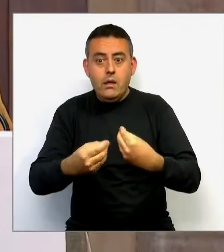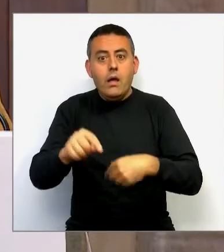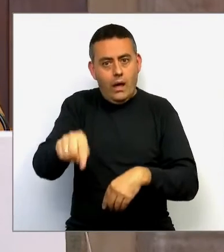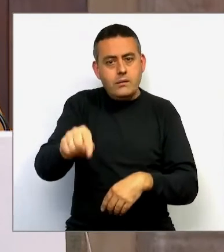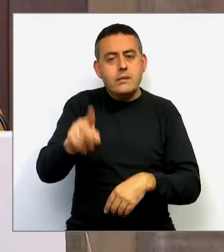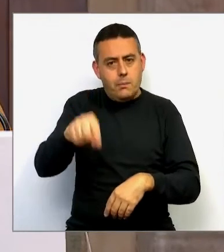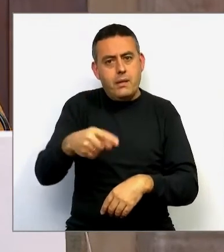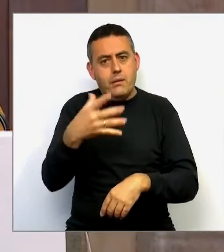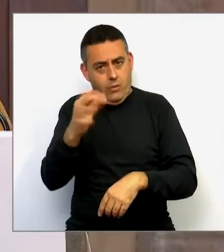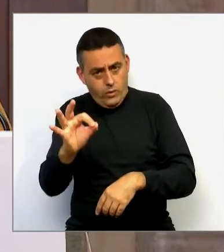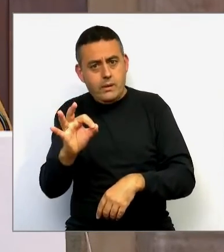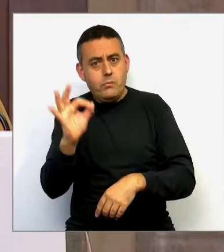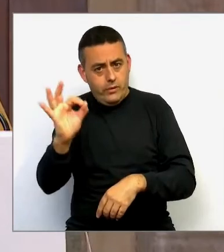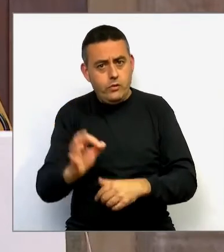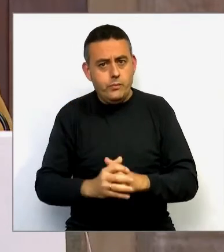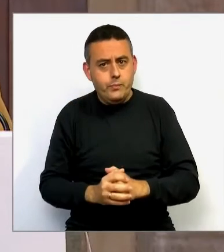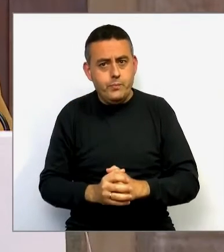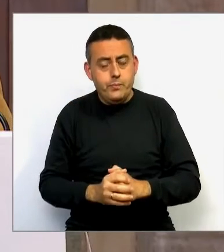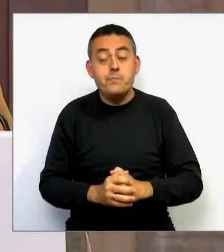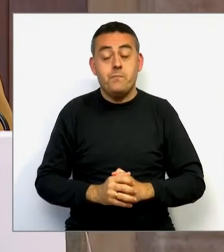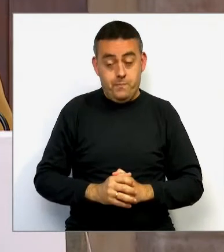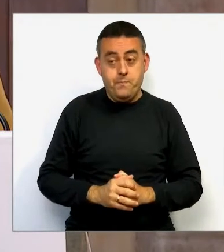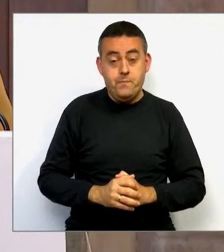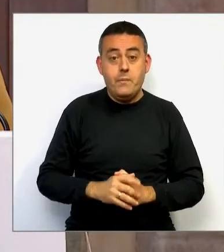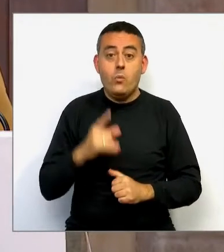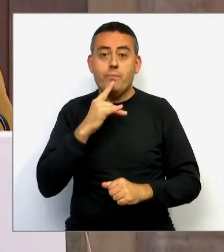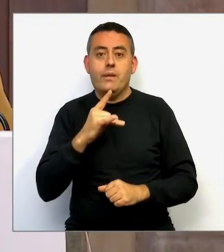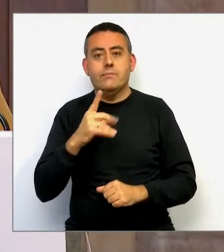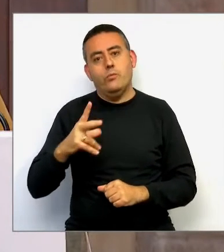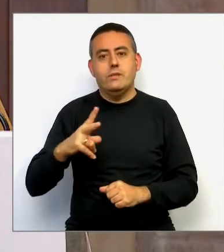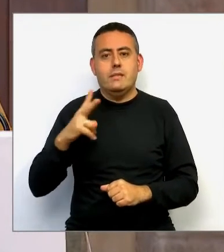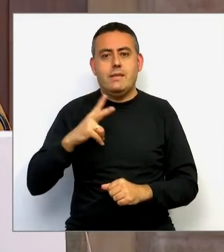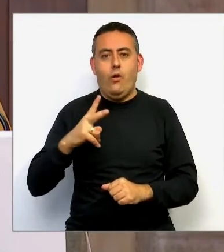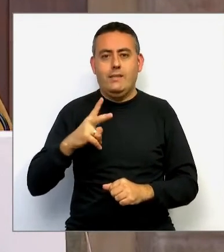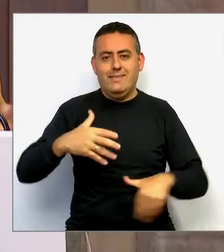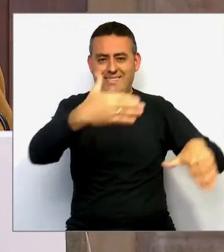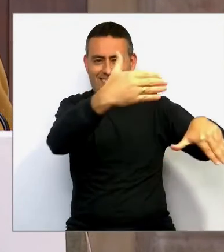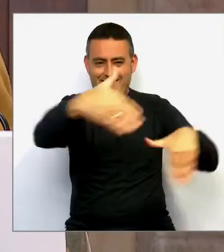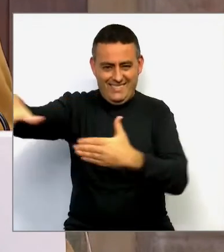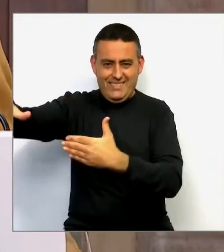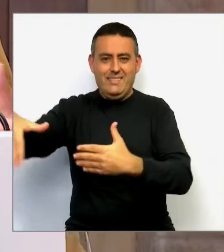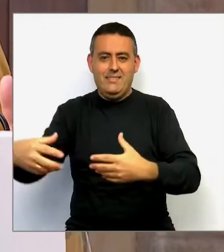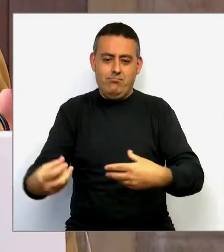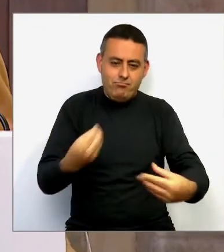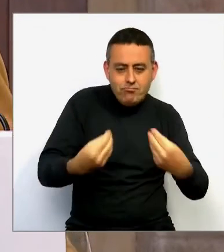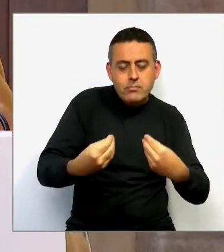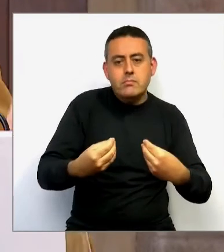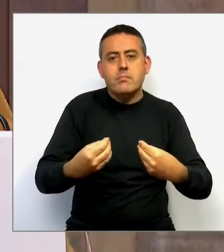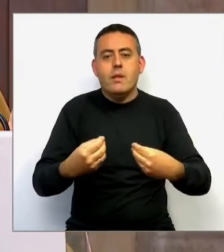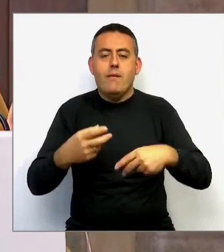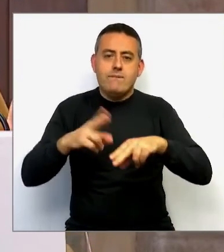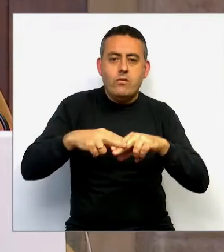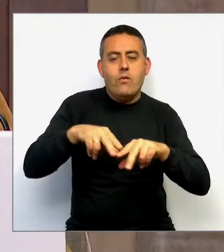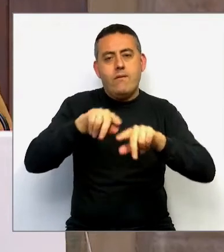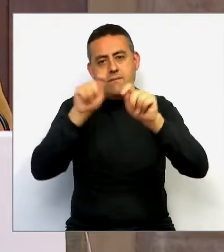pasaran al 50% los salones y ya no tendrán esa limitación en el número de personas que pueden ir a